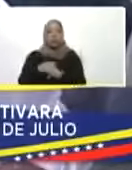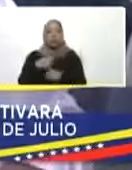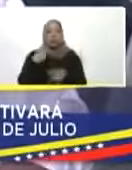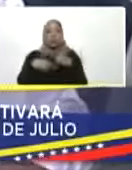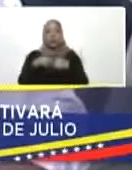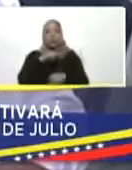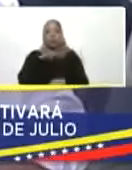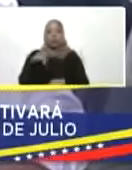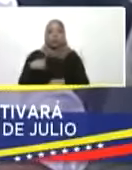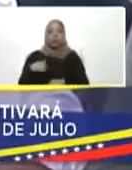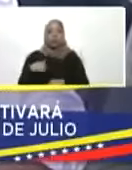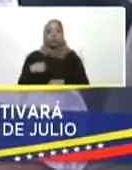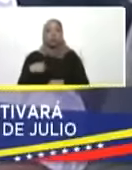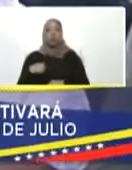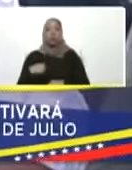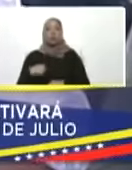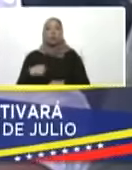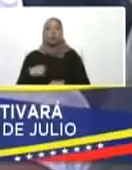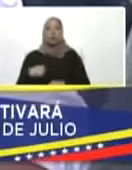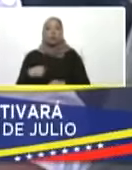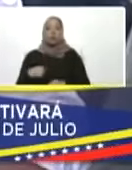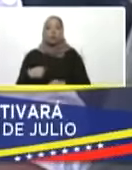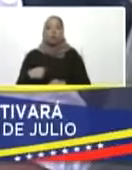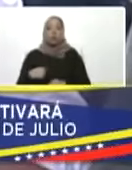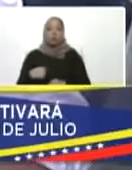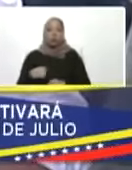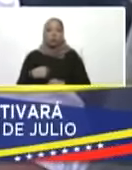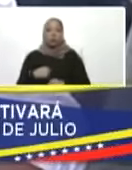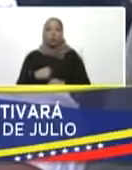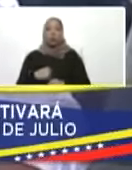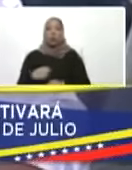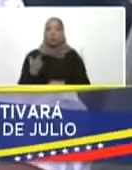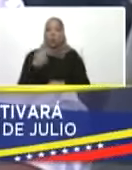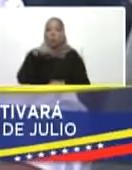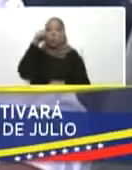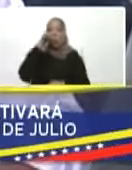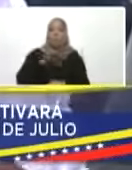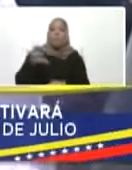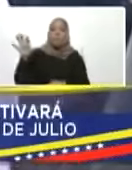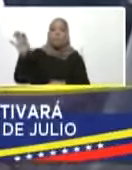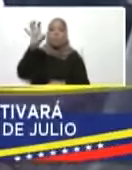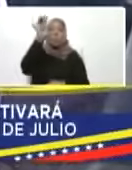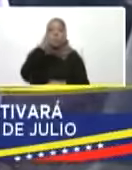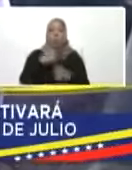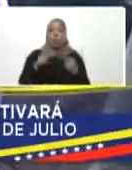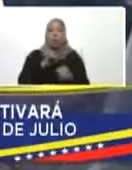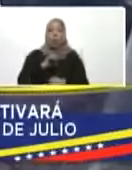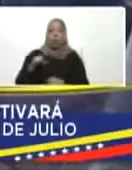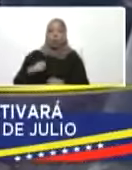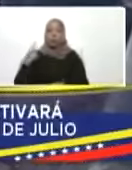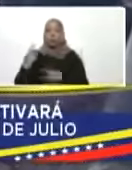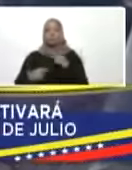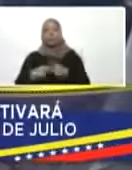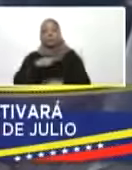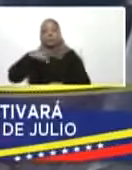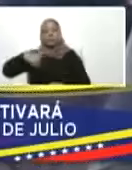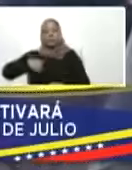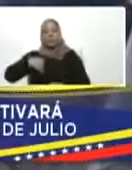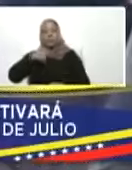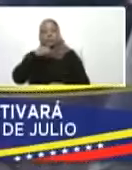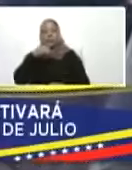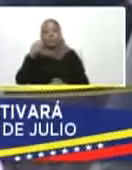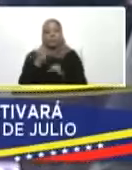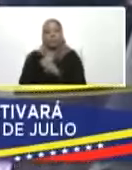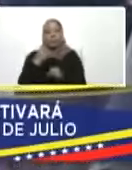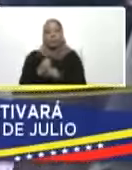básicas, la soberanía del país, plantarse ante el imperio y decirle, no, aquí somos un país soberano? El único que garantiza la soberanía de este país